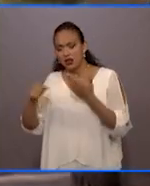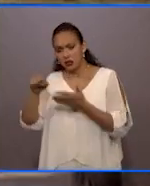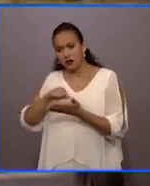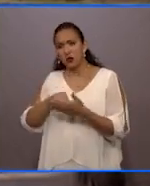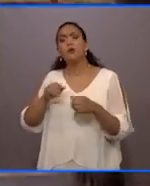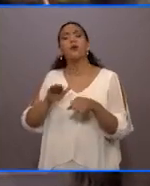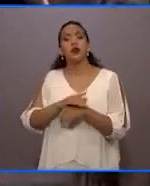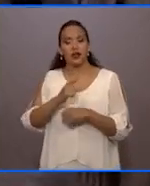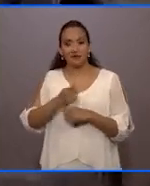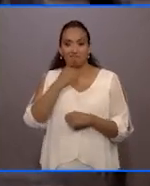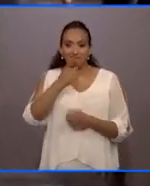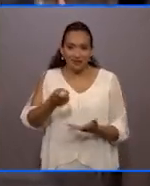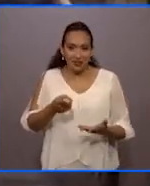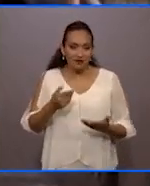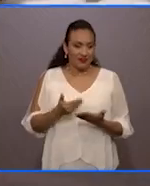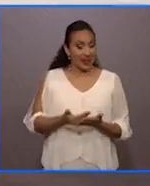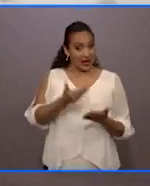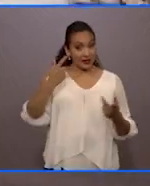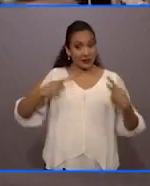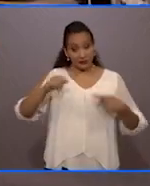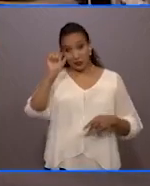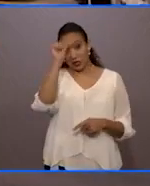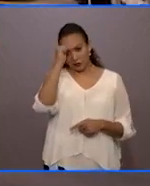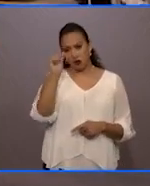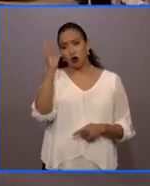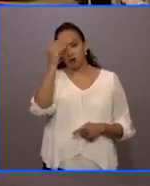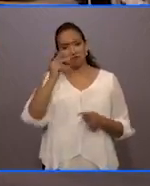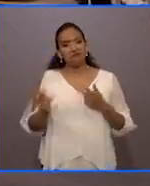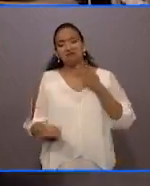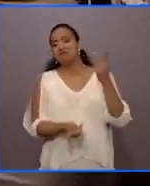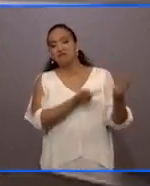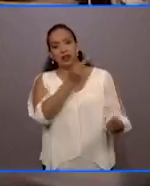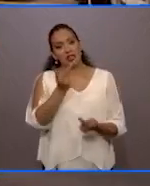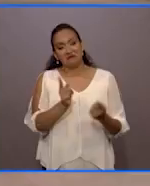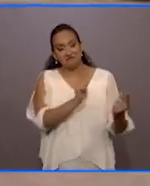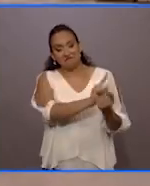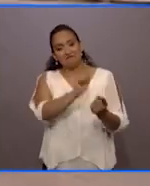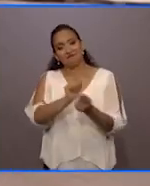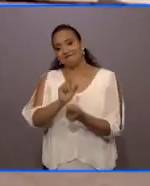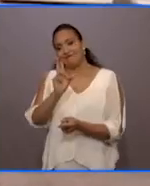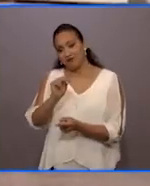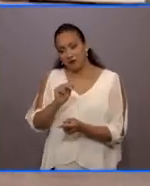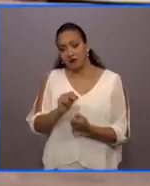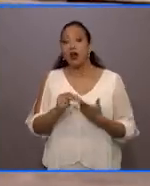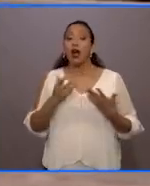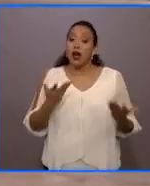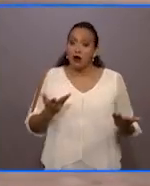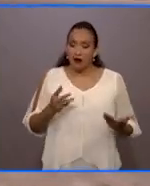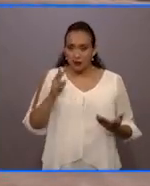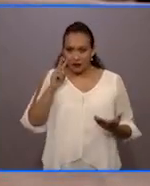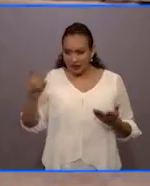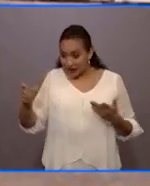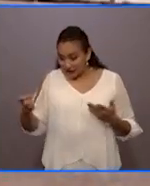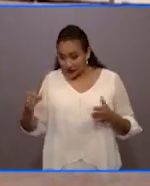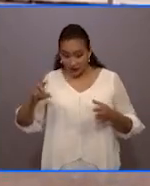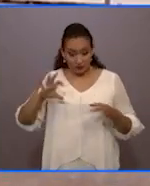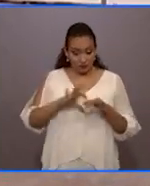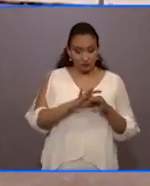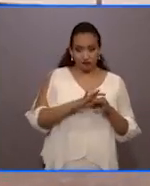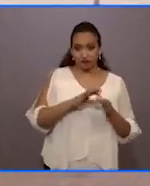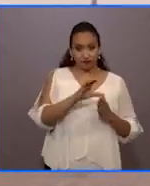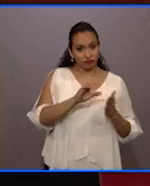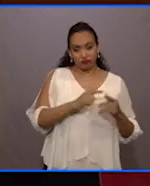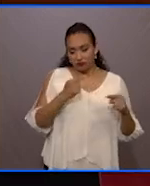al advertir que no hubo consulta previa a las personas con la condición del espectro autista. Para que se declare la inconstitucionalidad se necesita de